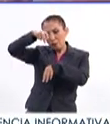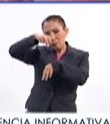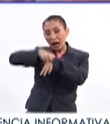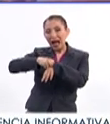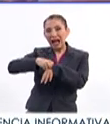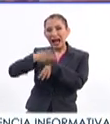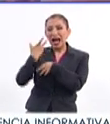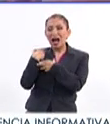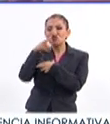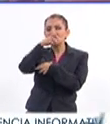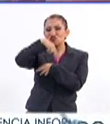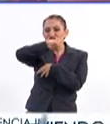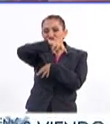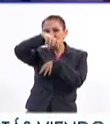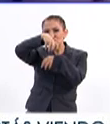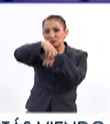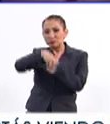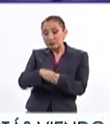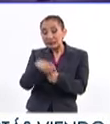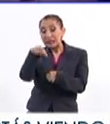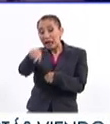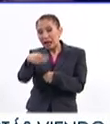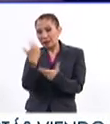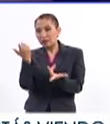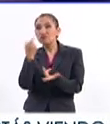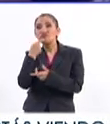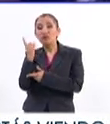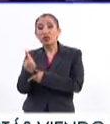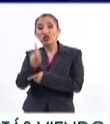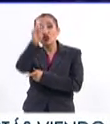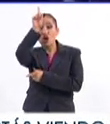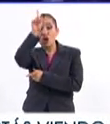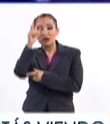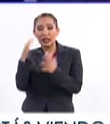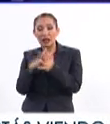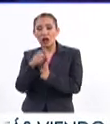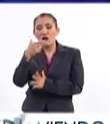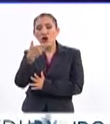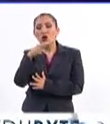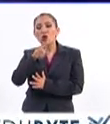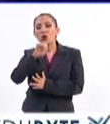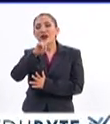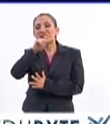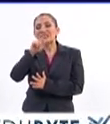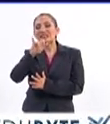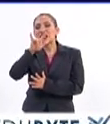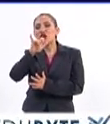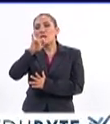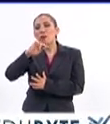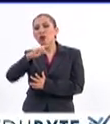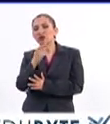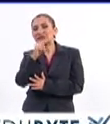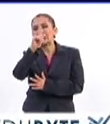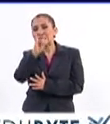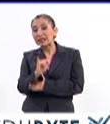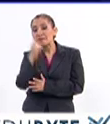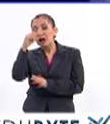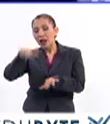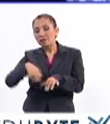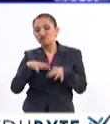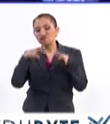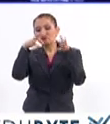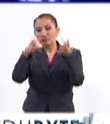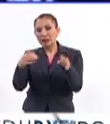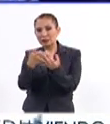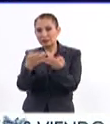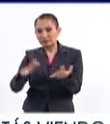una serpiente entre sus garras. Escena profetizada por el dios de la guerra Huitzilopochtli y punto clave para fundar la tierra